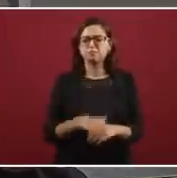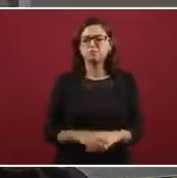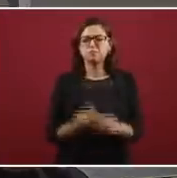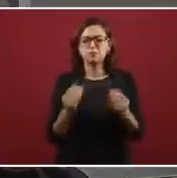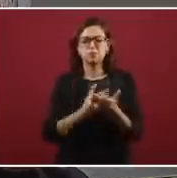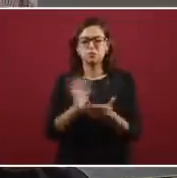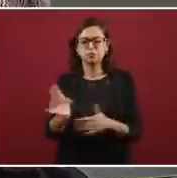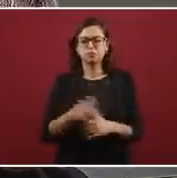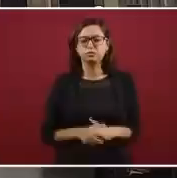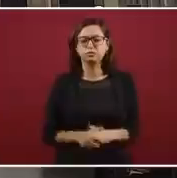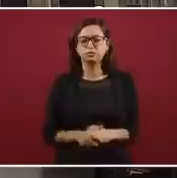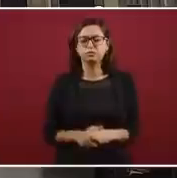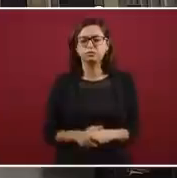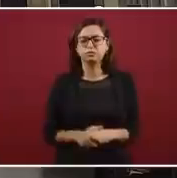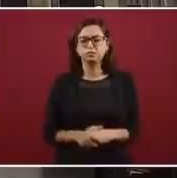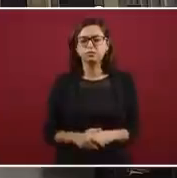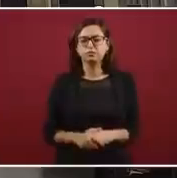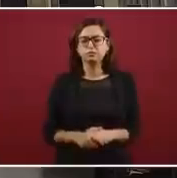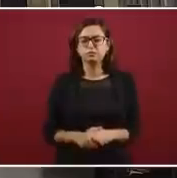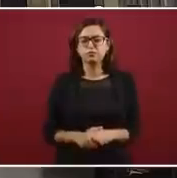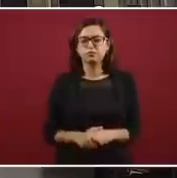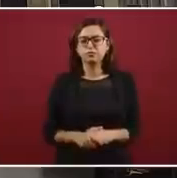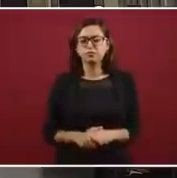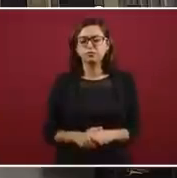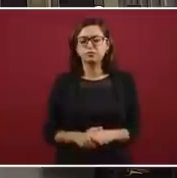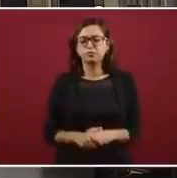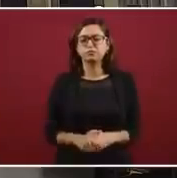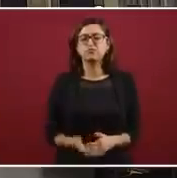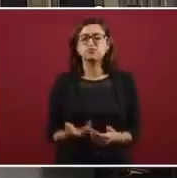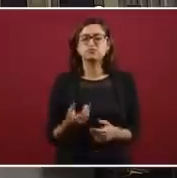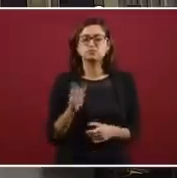gracias. Señor presidente. Mire, sobre eso,